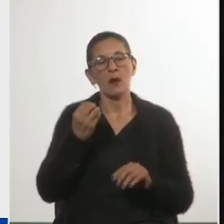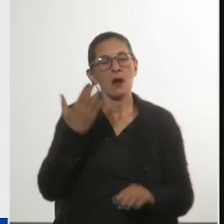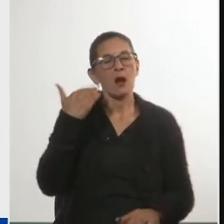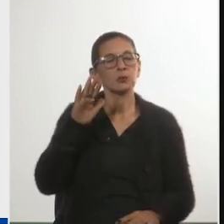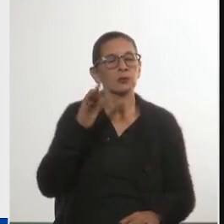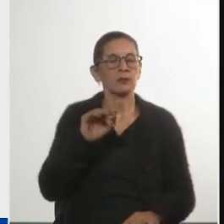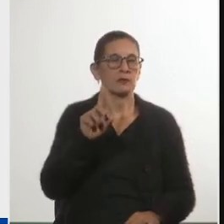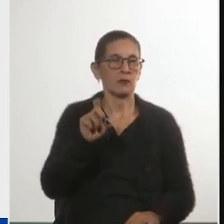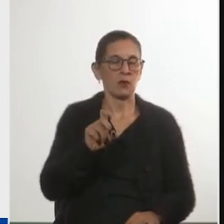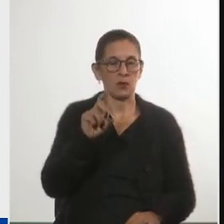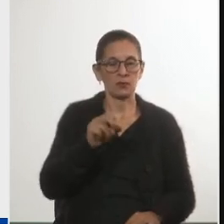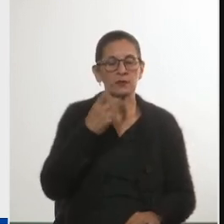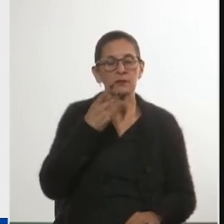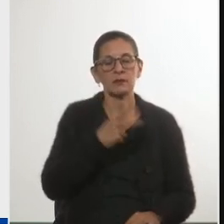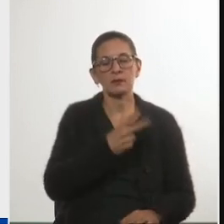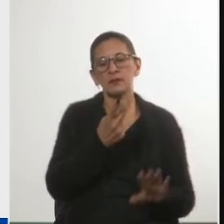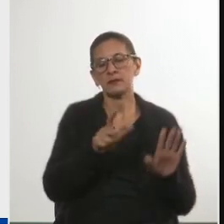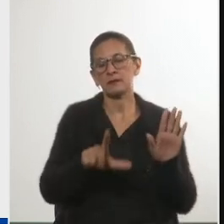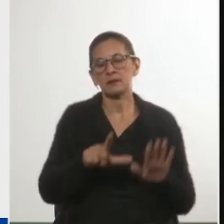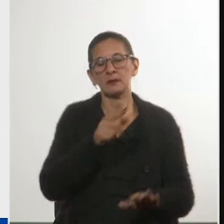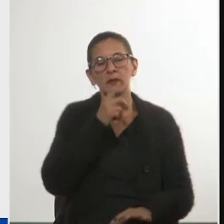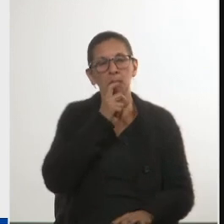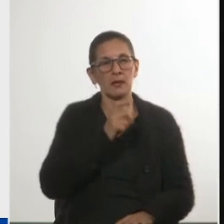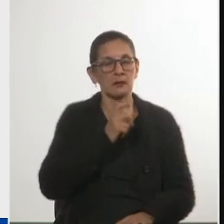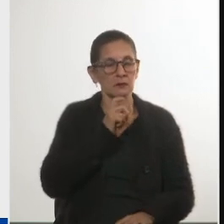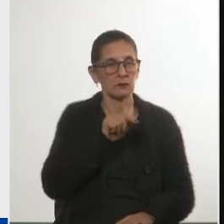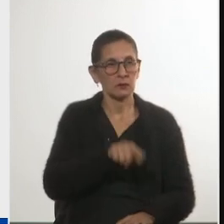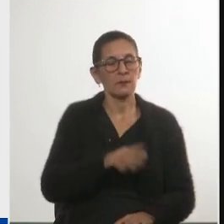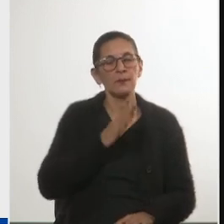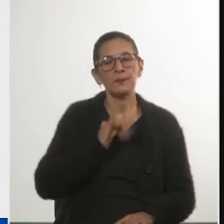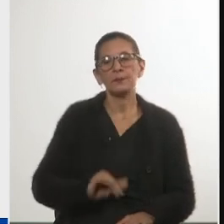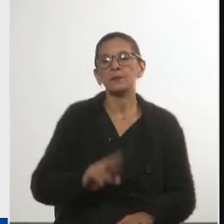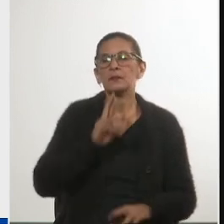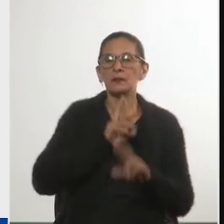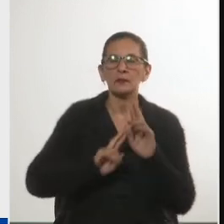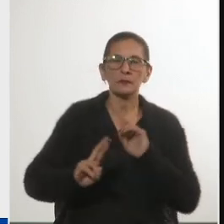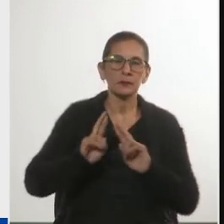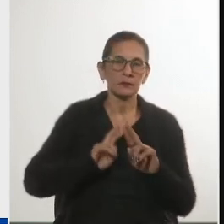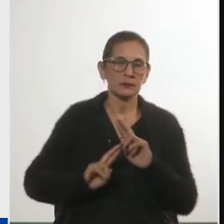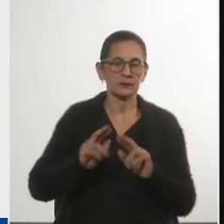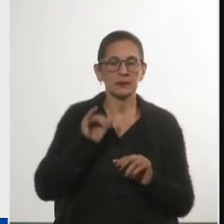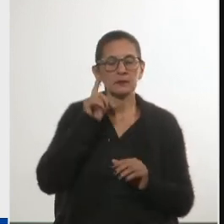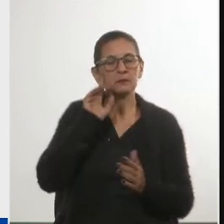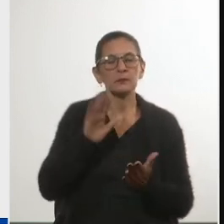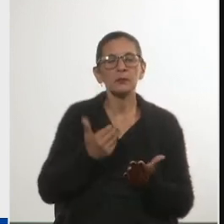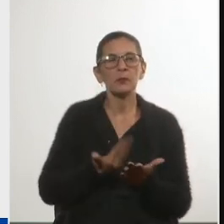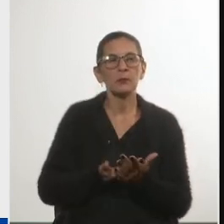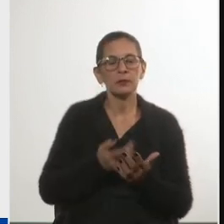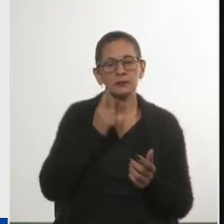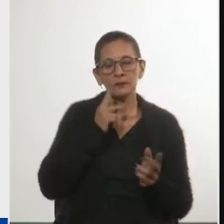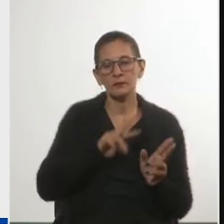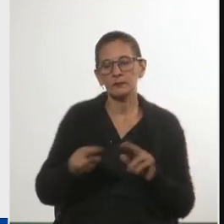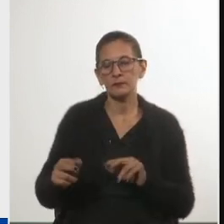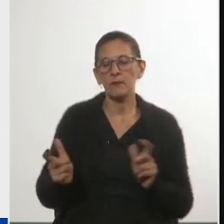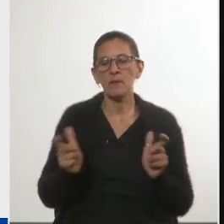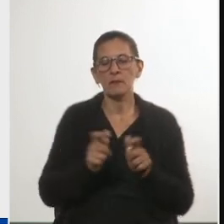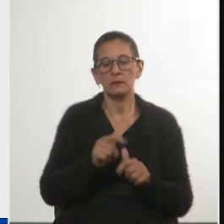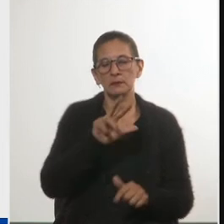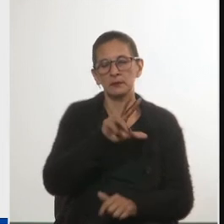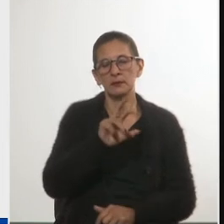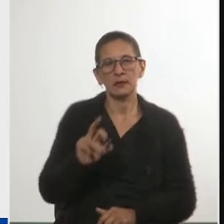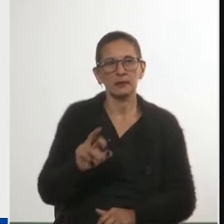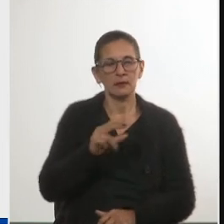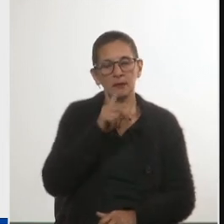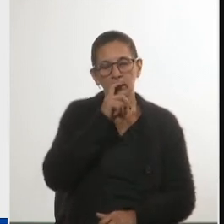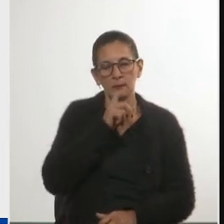de OCE. Con fecha 27 de marzo recibimos respuesta y se nos realiza una propuesta de mantener una reunión el día 30